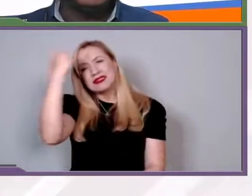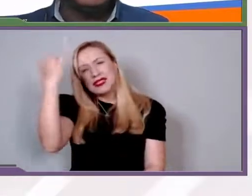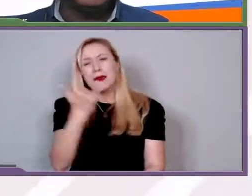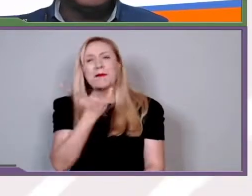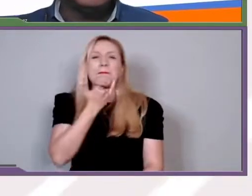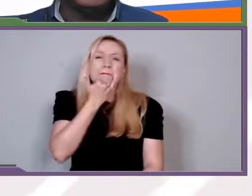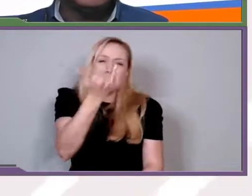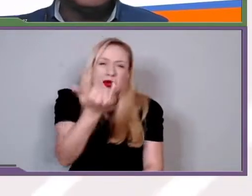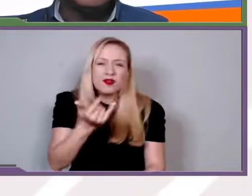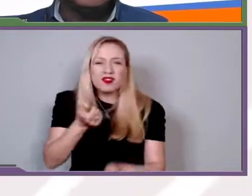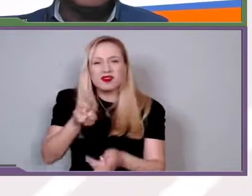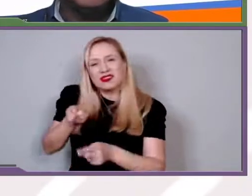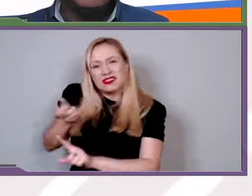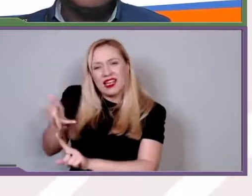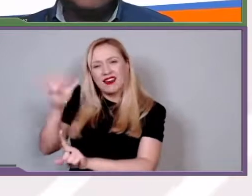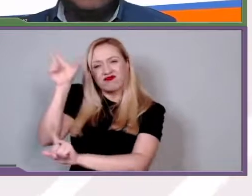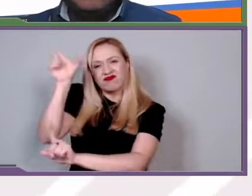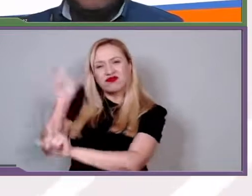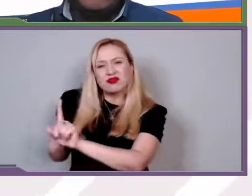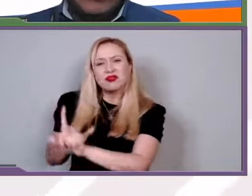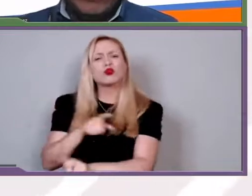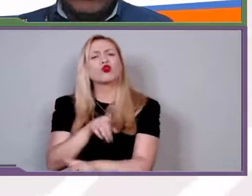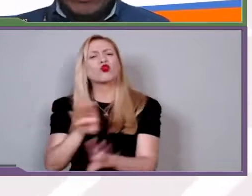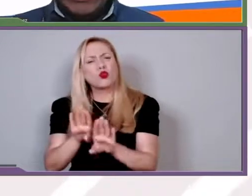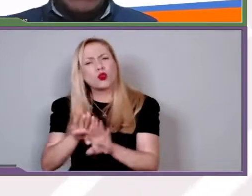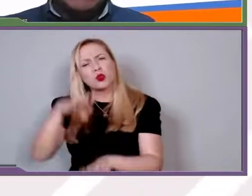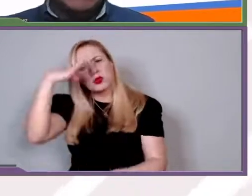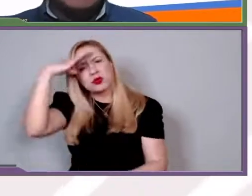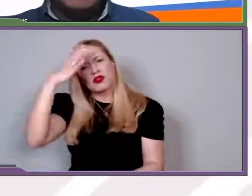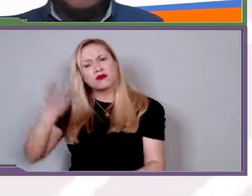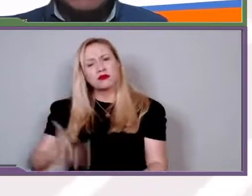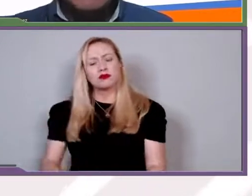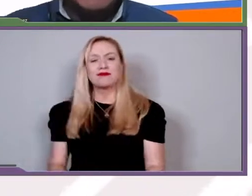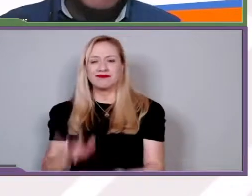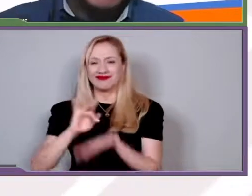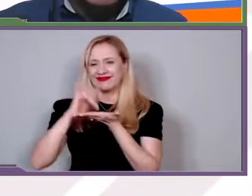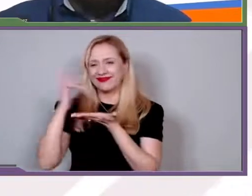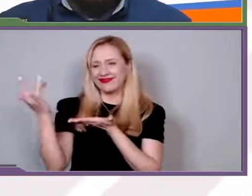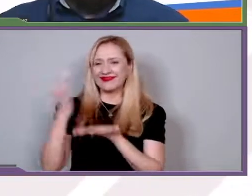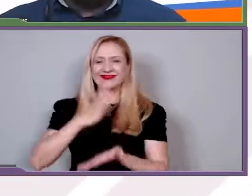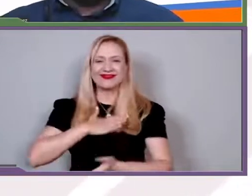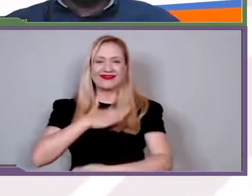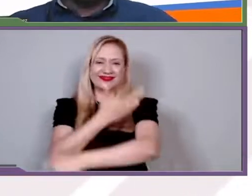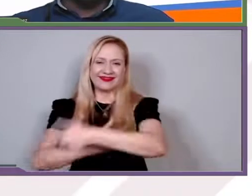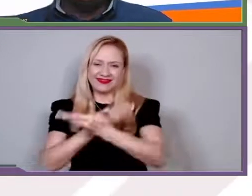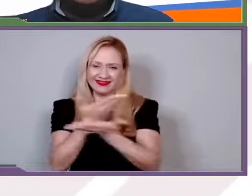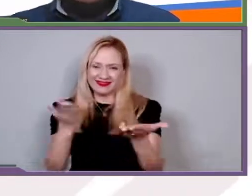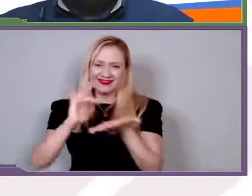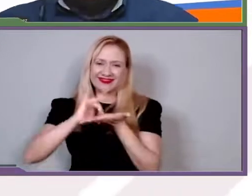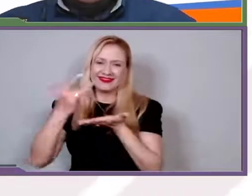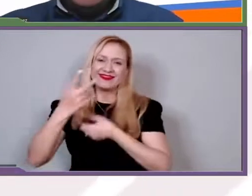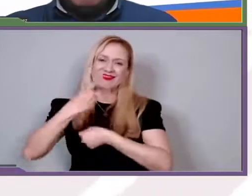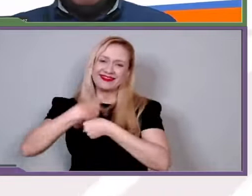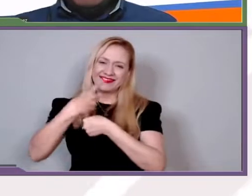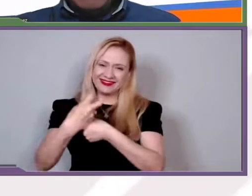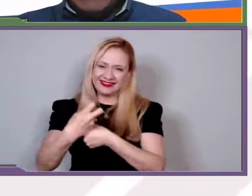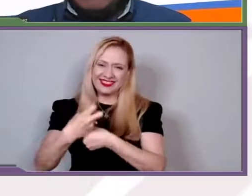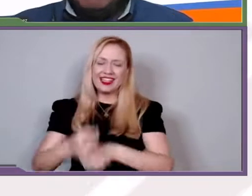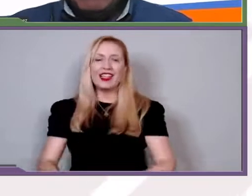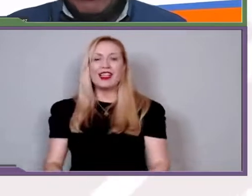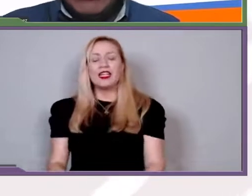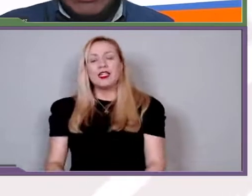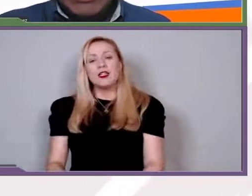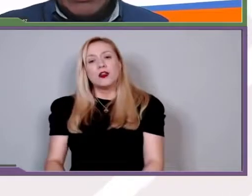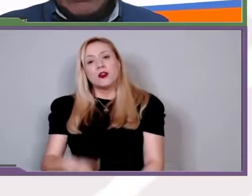también tu opinión acerca de esta propuesta. Ok, ok, gracias Geraldina, buenas tardes, gracias por la invitación. Bueno,